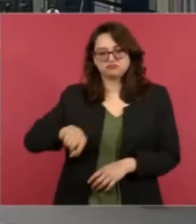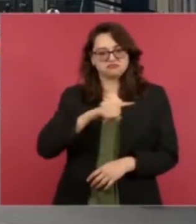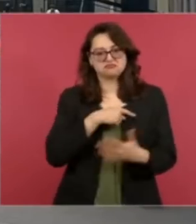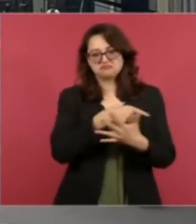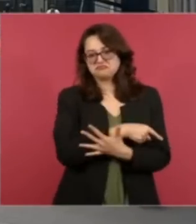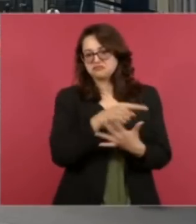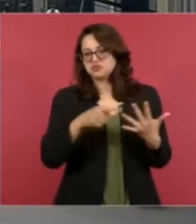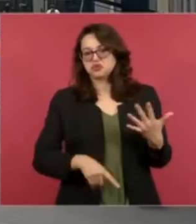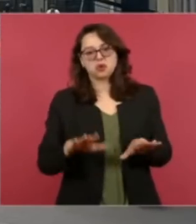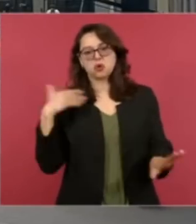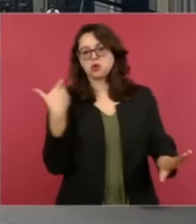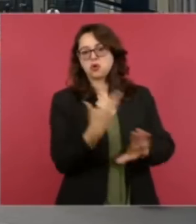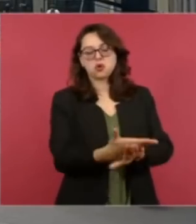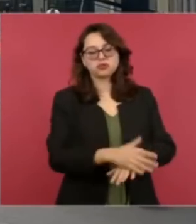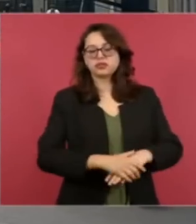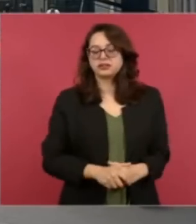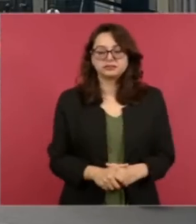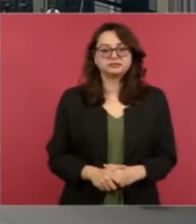estamos en contra del fascismo.